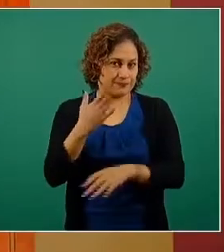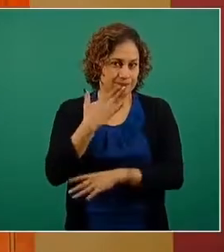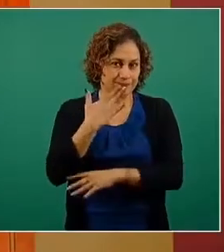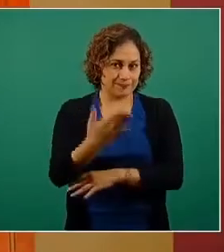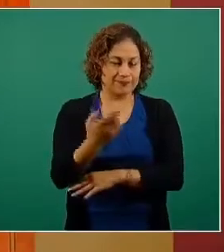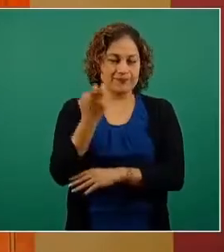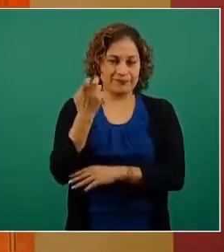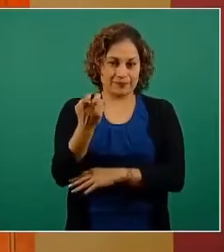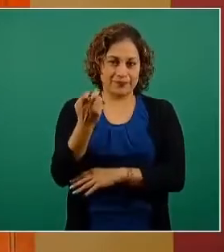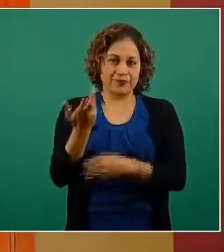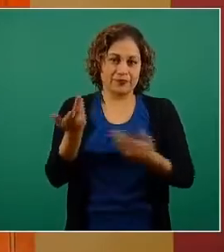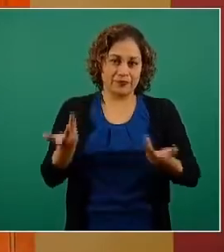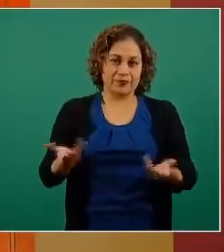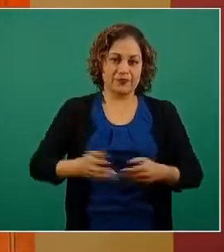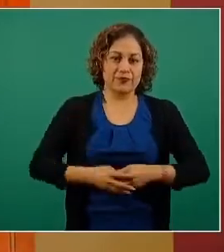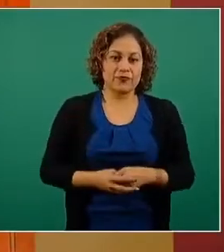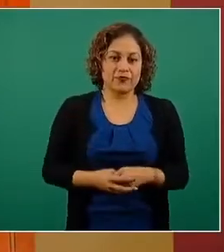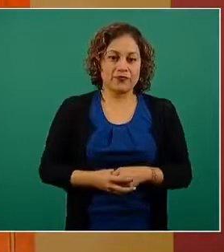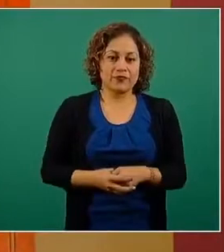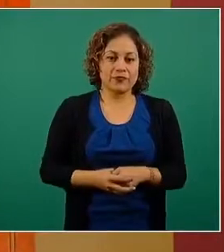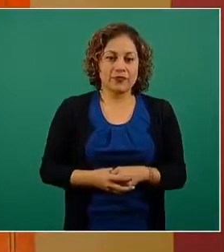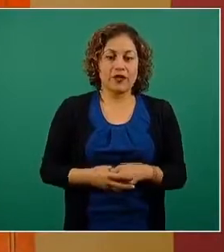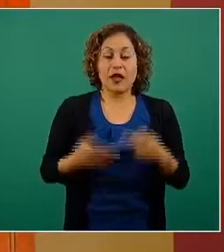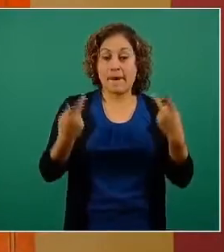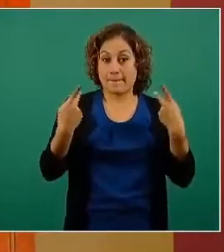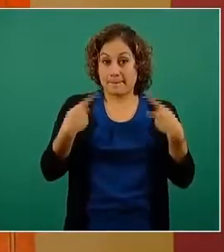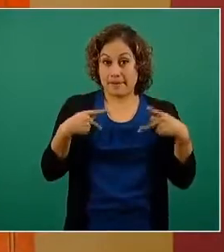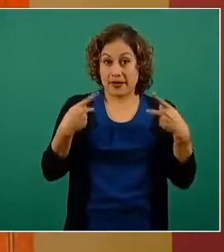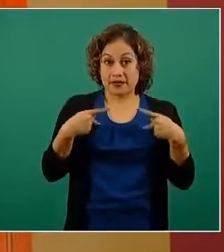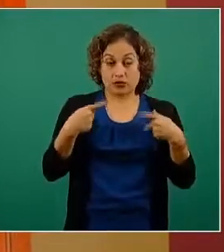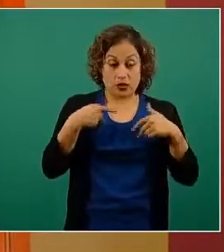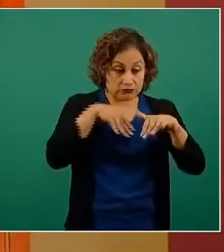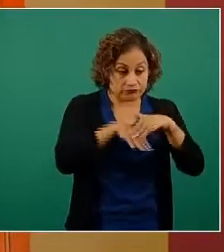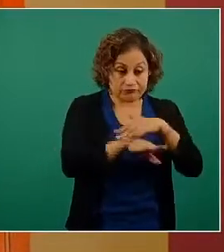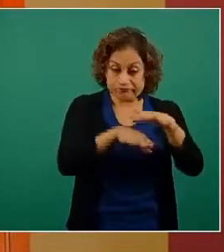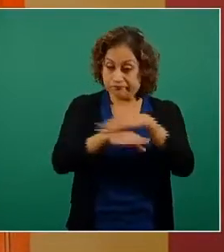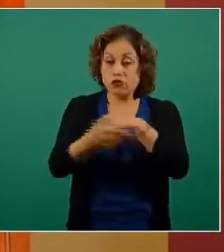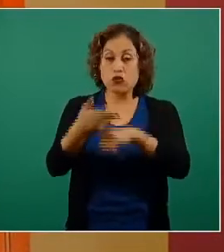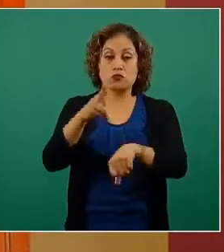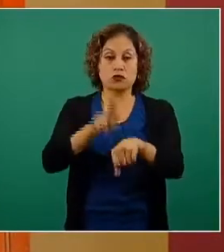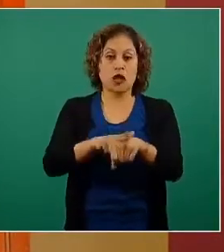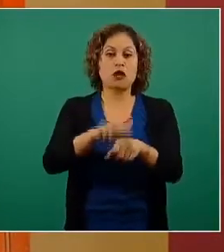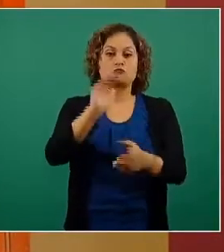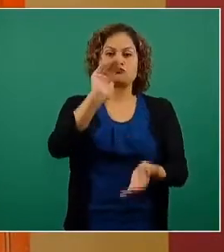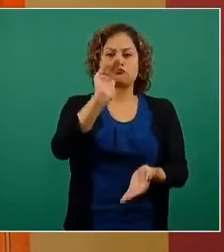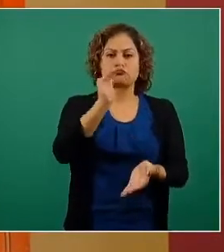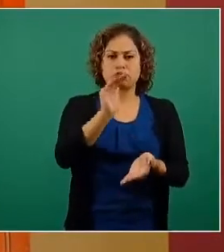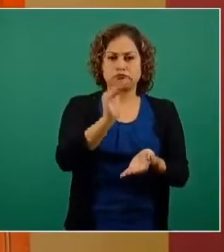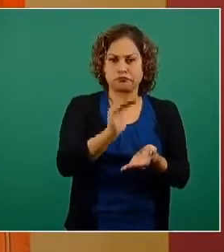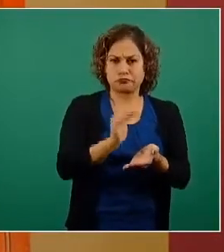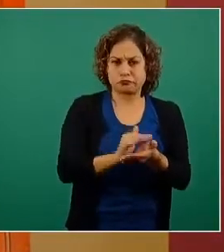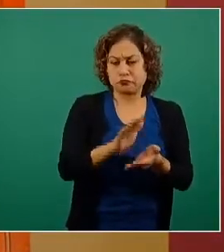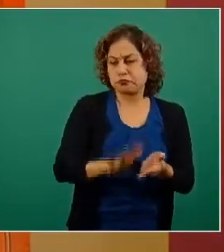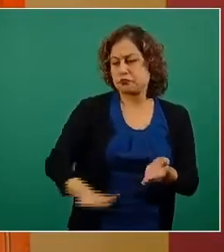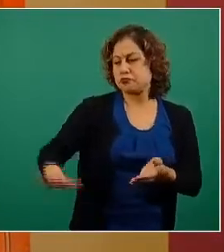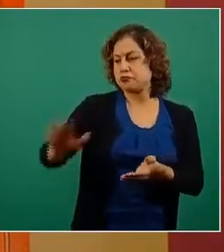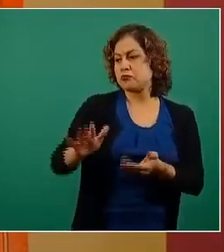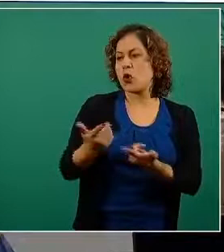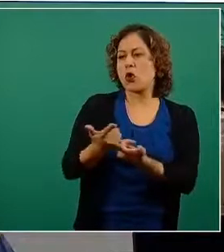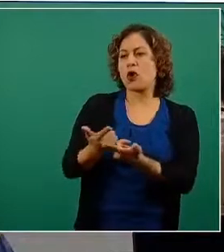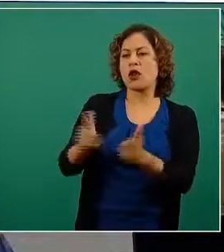menor cantidad de pacientes que requieran hospitalización, y obviamente tienen mayor espacio para